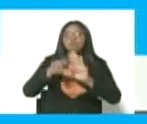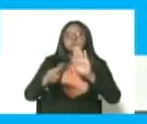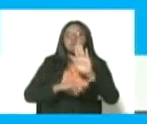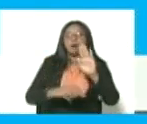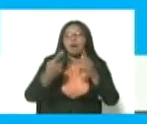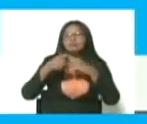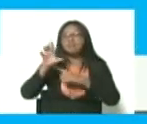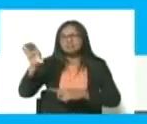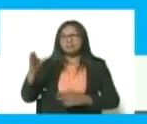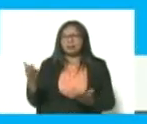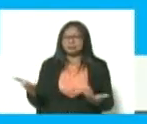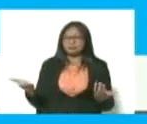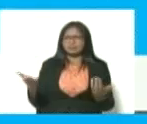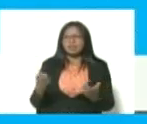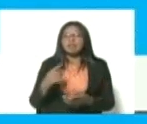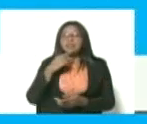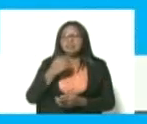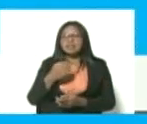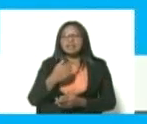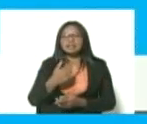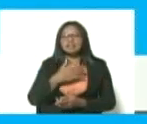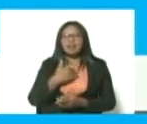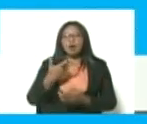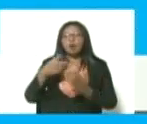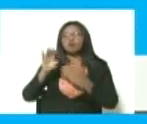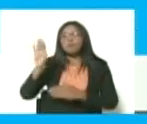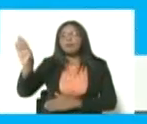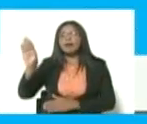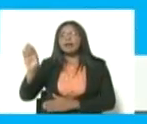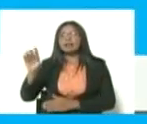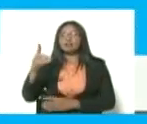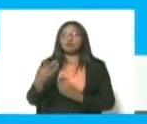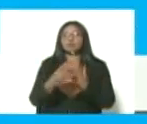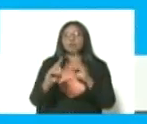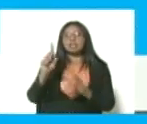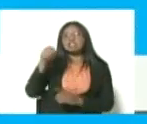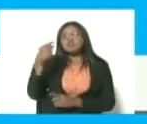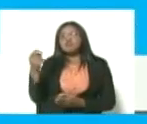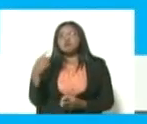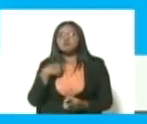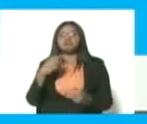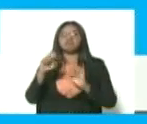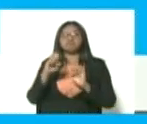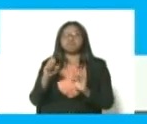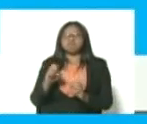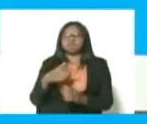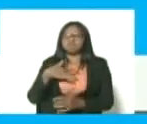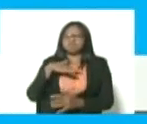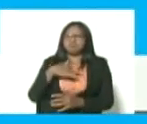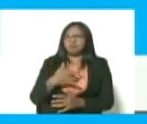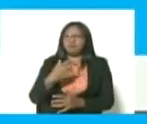país, de querer decirle a otro país si es democrático o si no es democrático. ¿No?